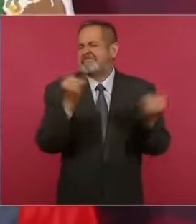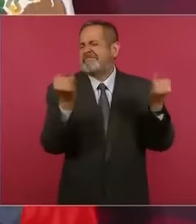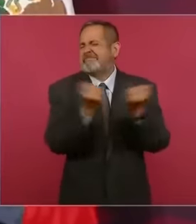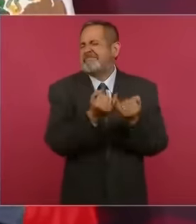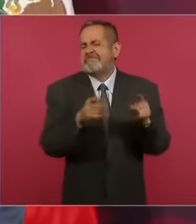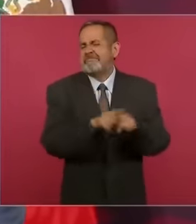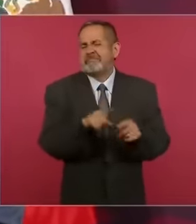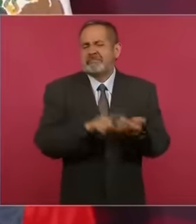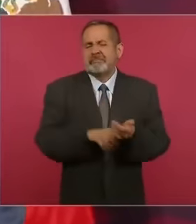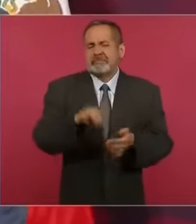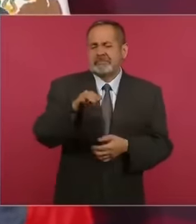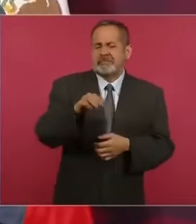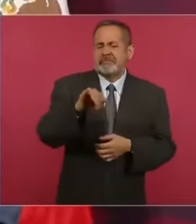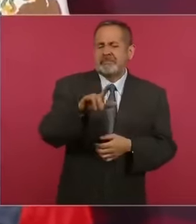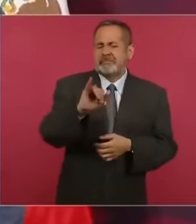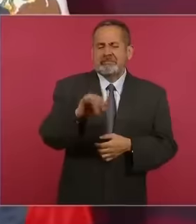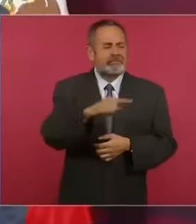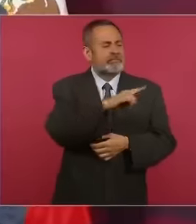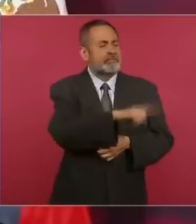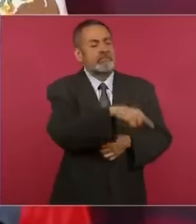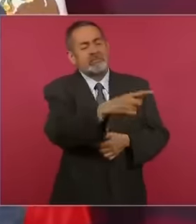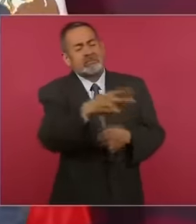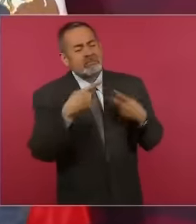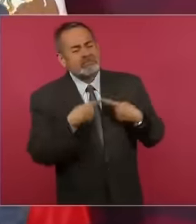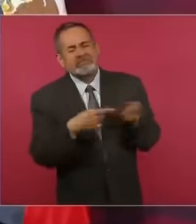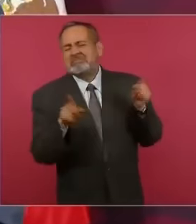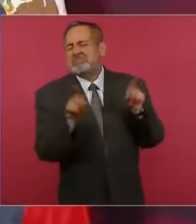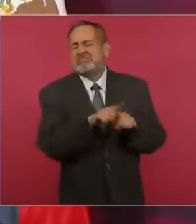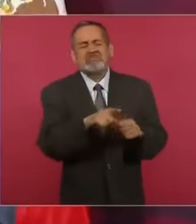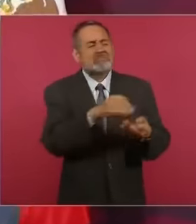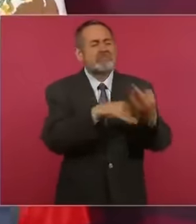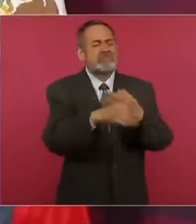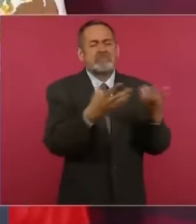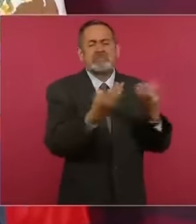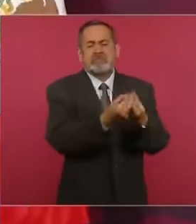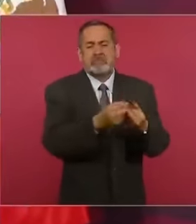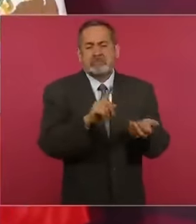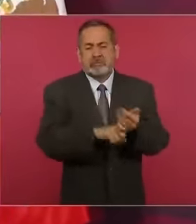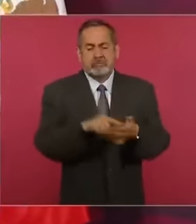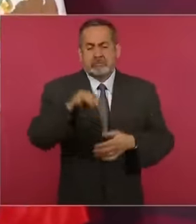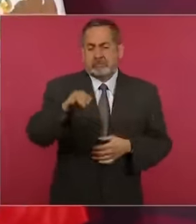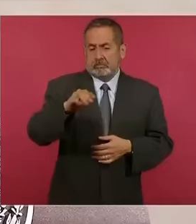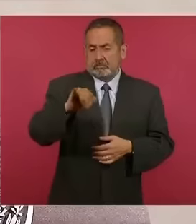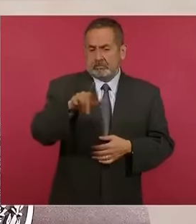entre Milei y otro conservador, no, son lo mismo. Lo que pasa es que Milei